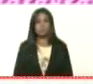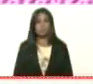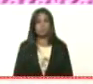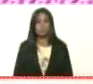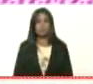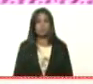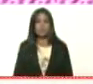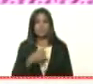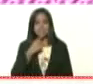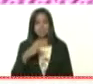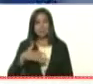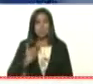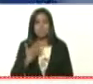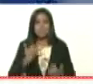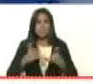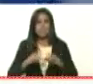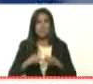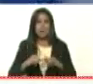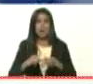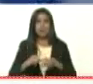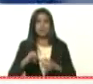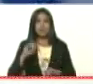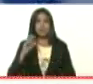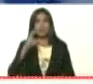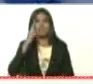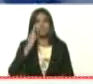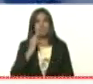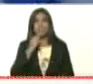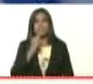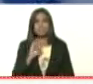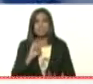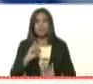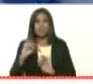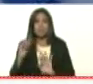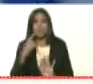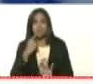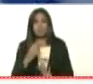que podría ser hija de Simón Bolívar.